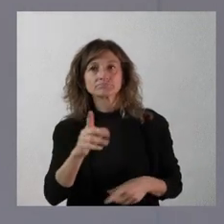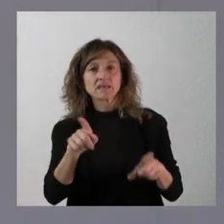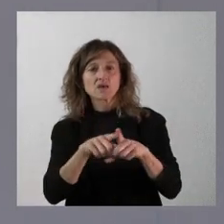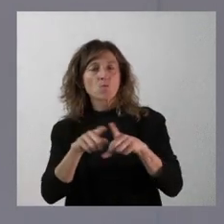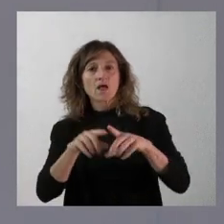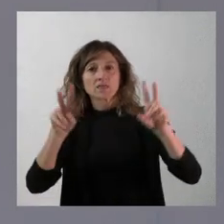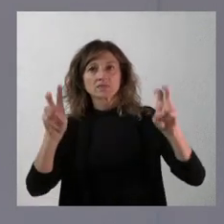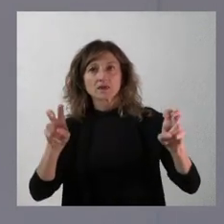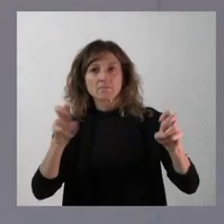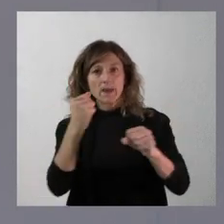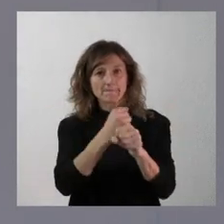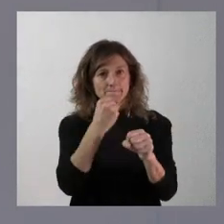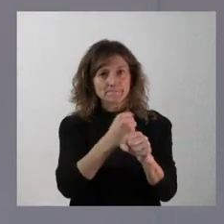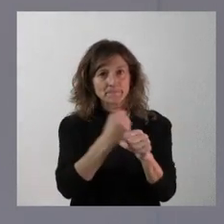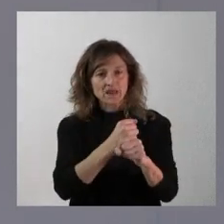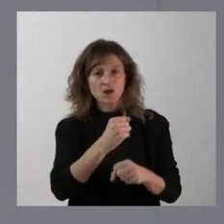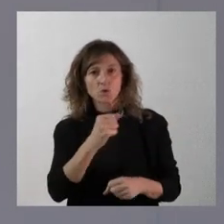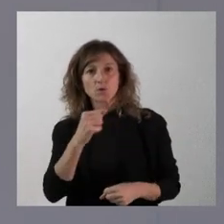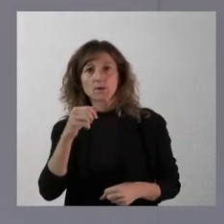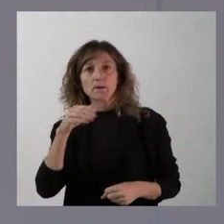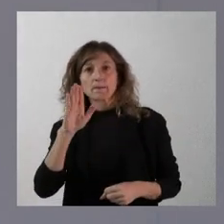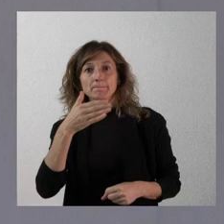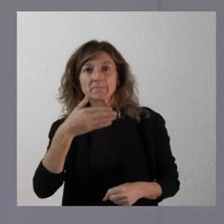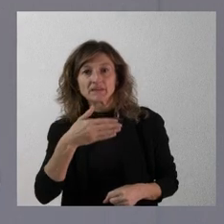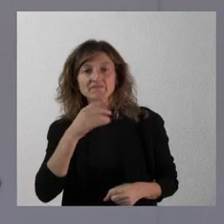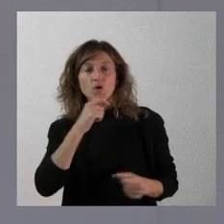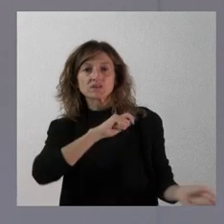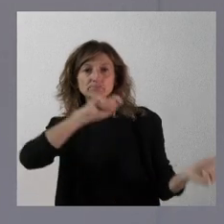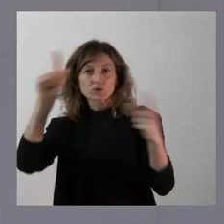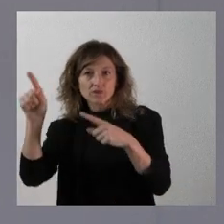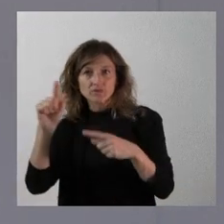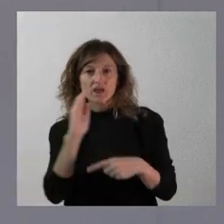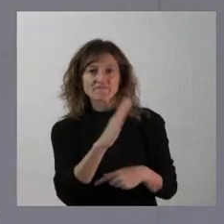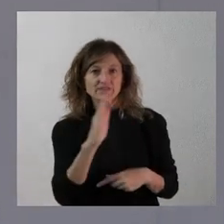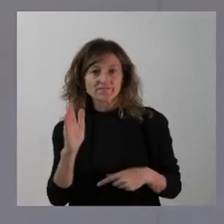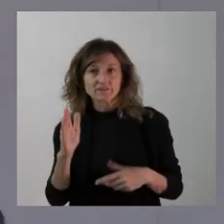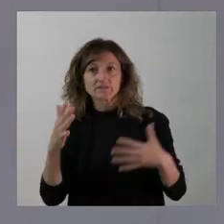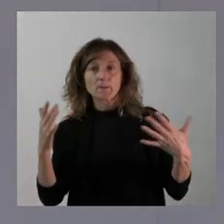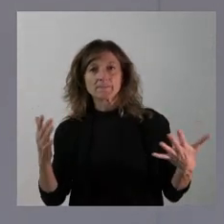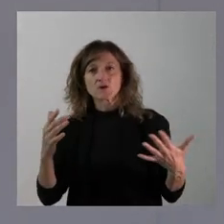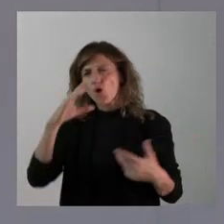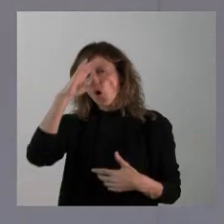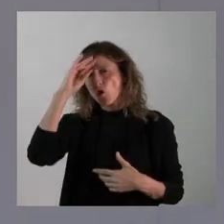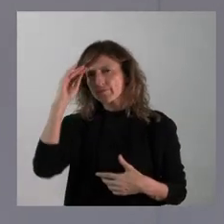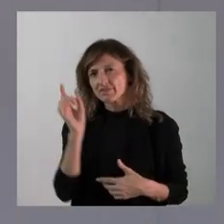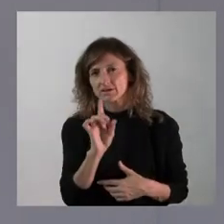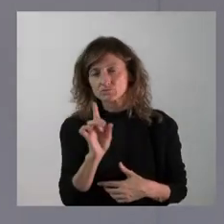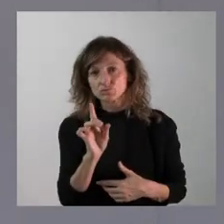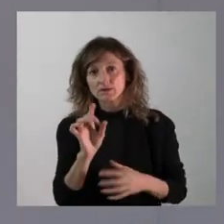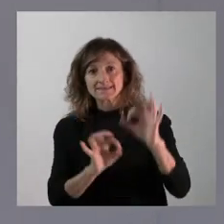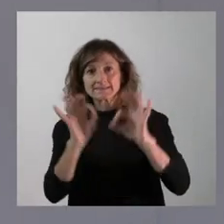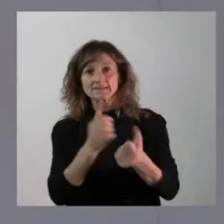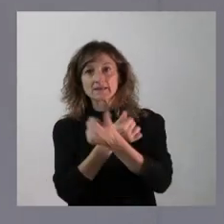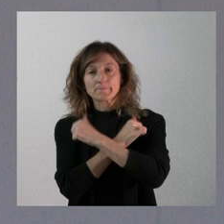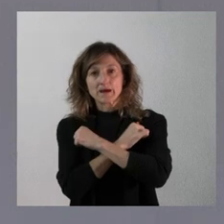en términos de empleo de pib o de exportaciones pero tampoco esto nos hace olvidar que nuestra tasa de